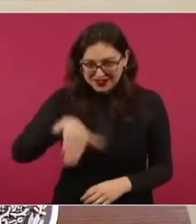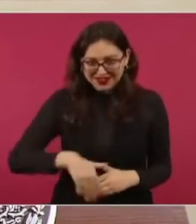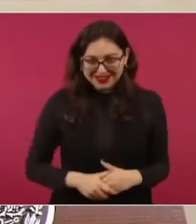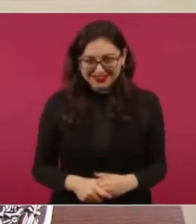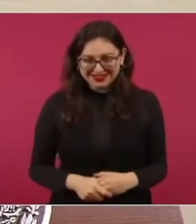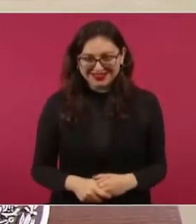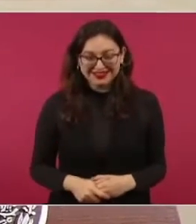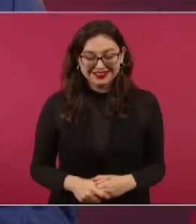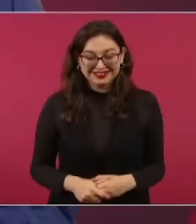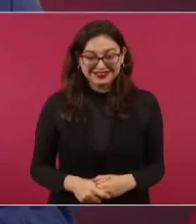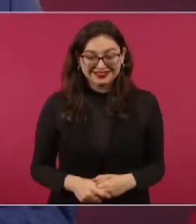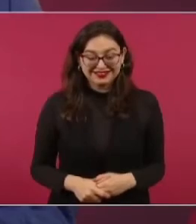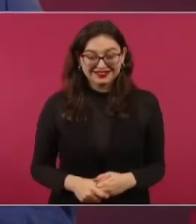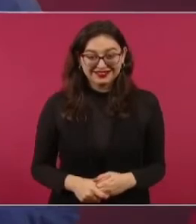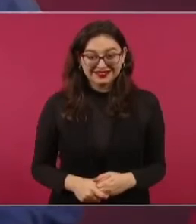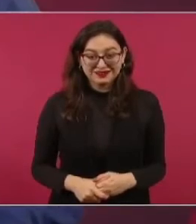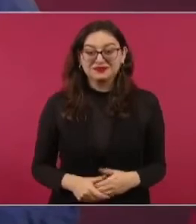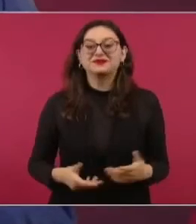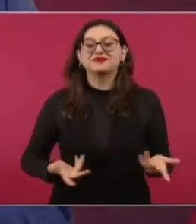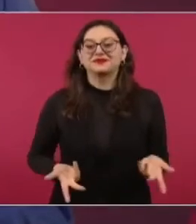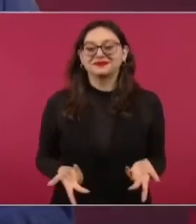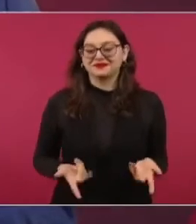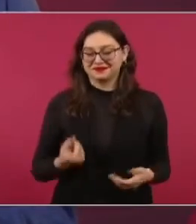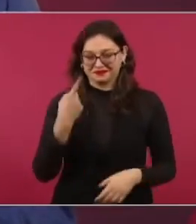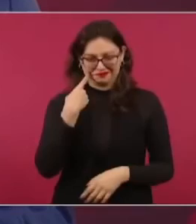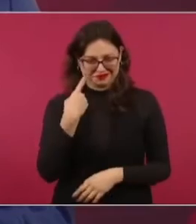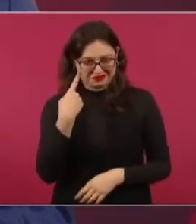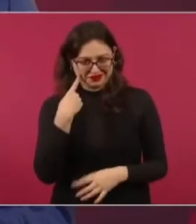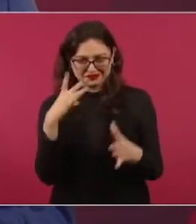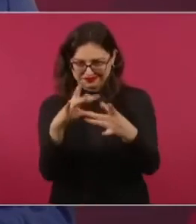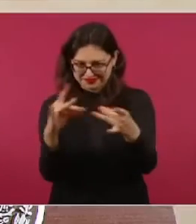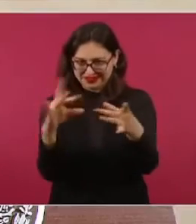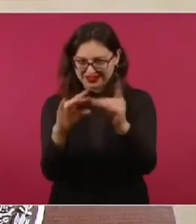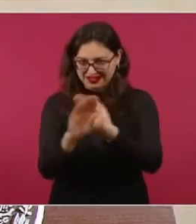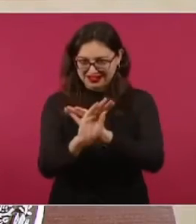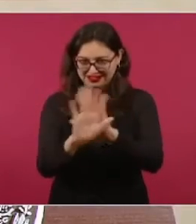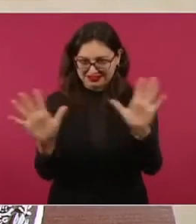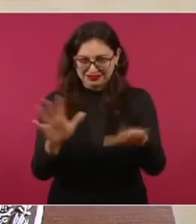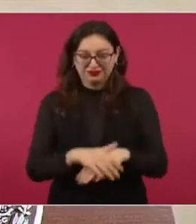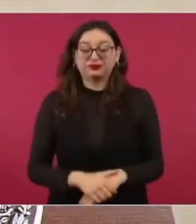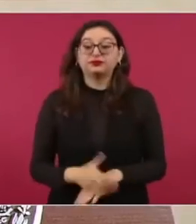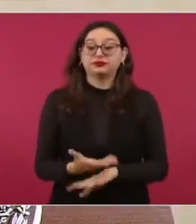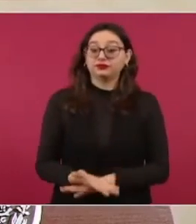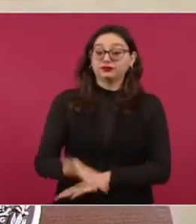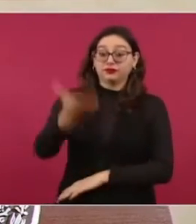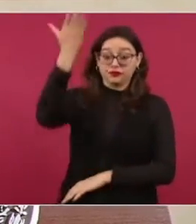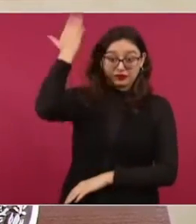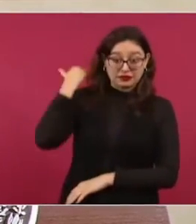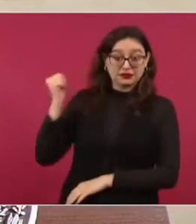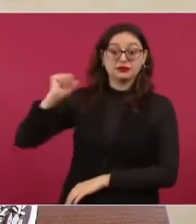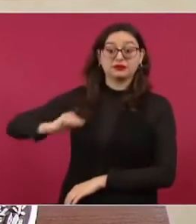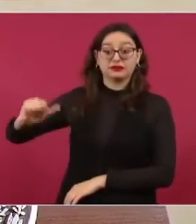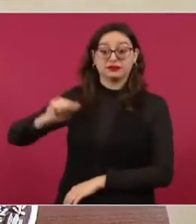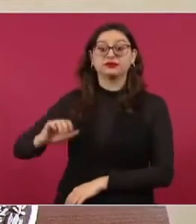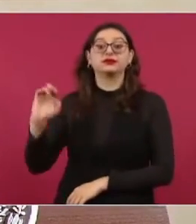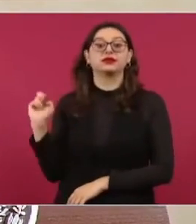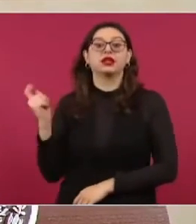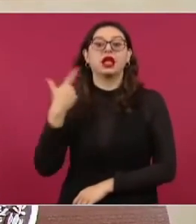ponía y quitaba a su antojo al presidente de la Corte.